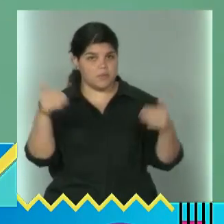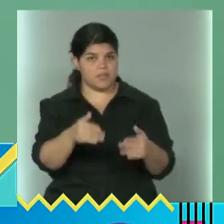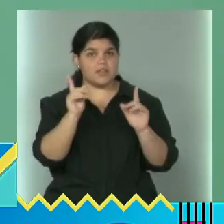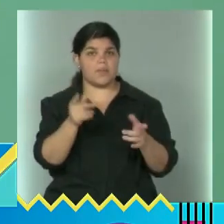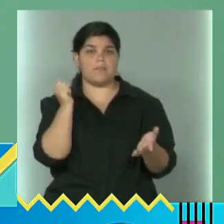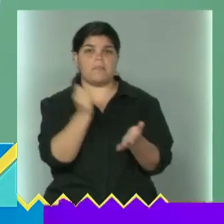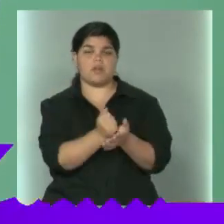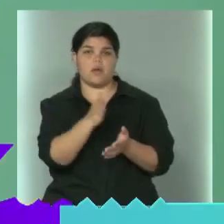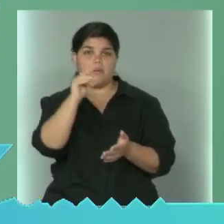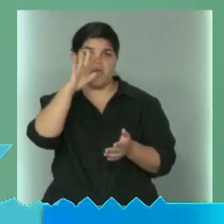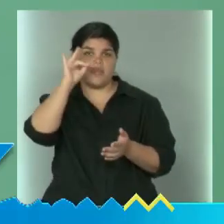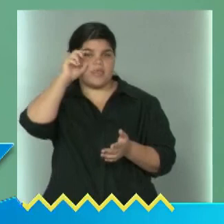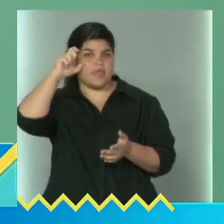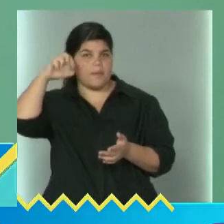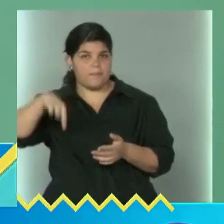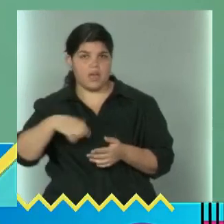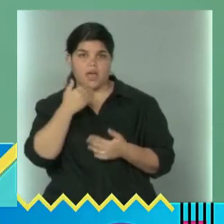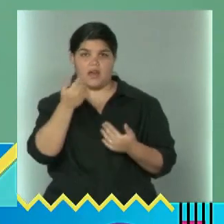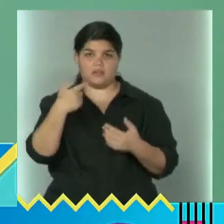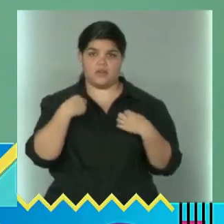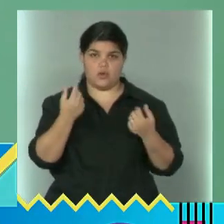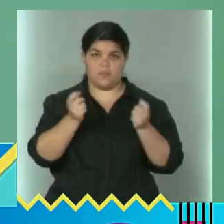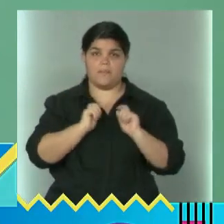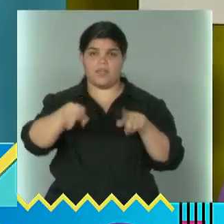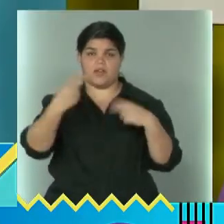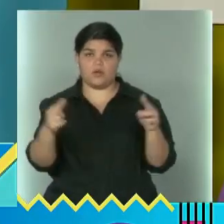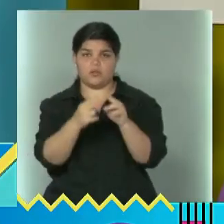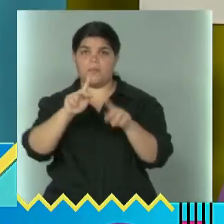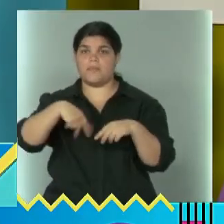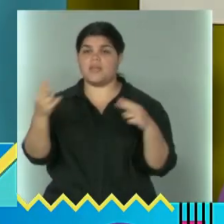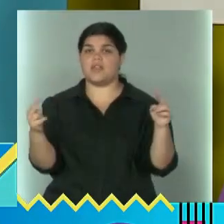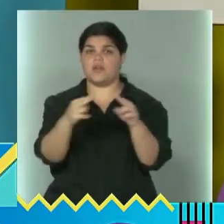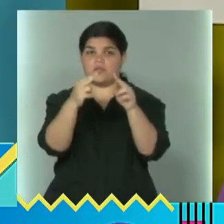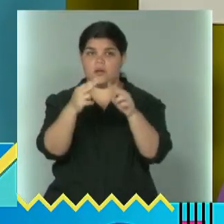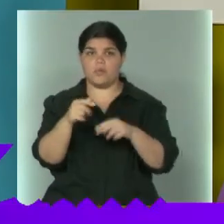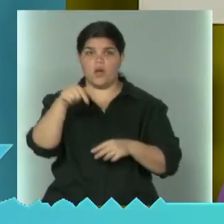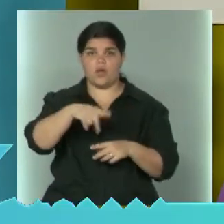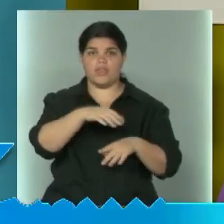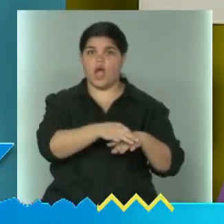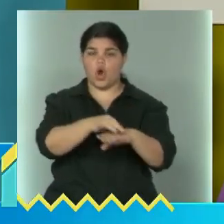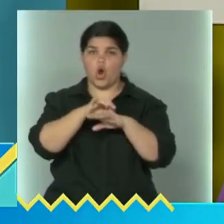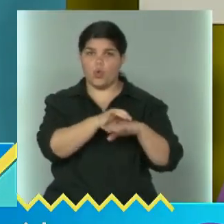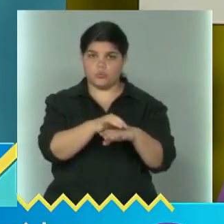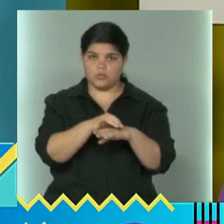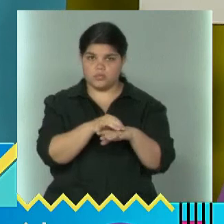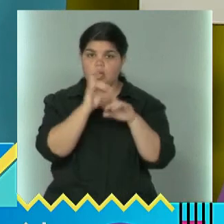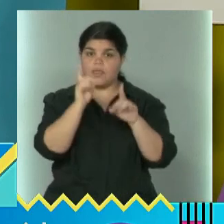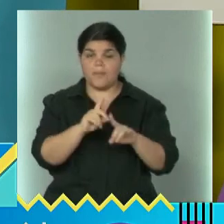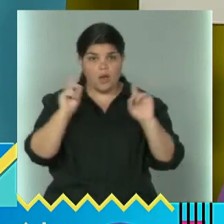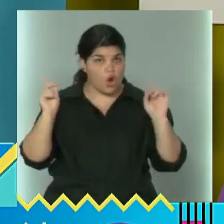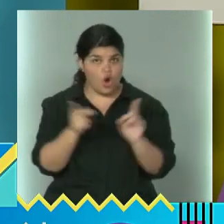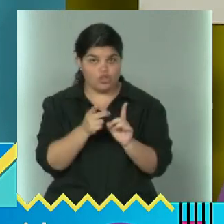agradecer a Baidip que me ha vestido en el día de hoy. Feri, nos encontramos mañana nuevamente. Por supuesto, mañana nos encontramos, hoy hablamos de coaching y quizás como para